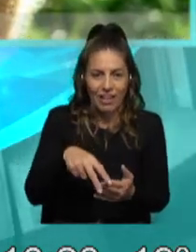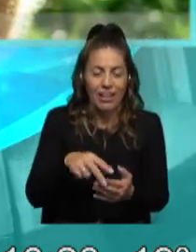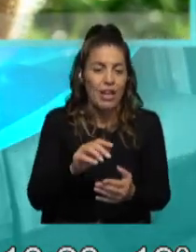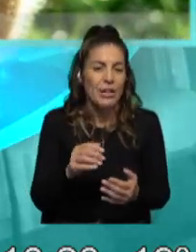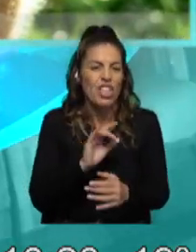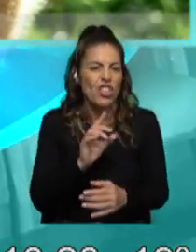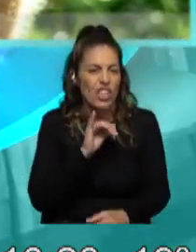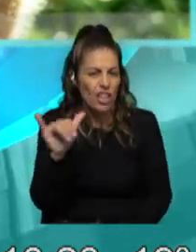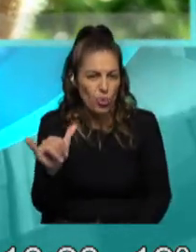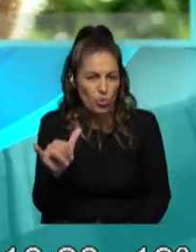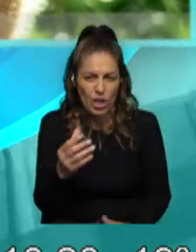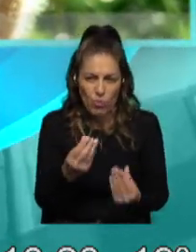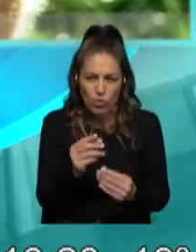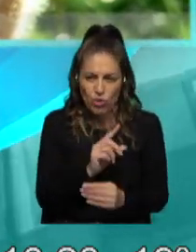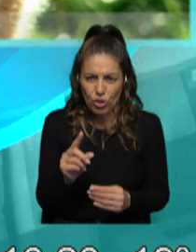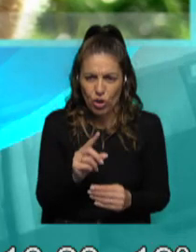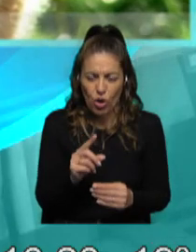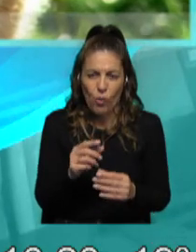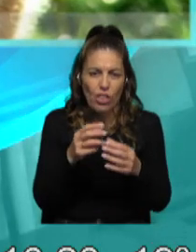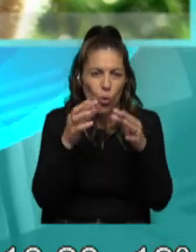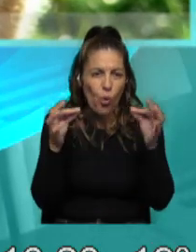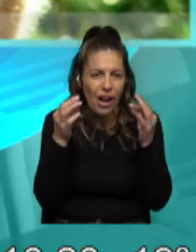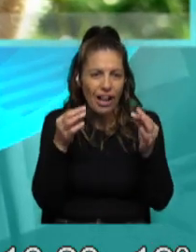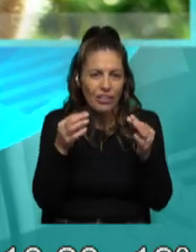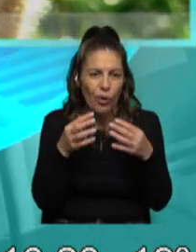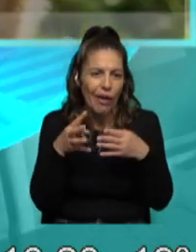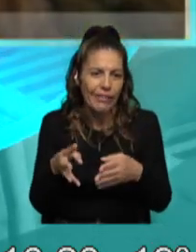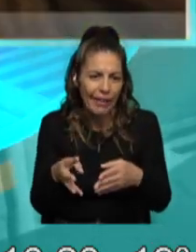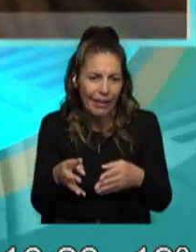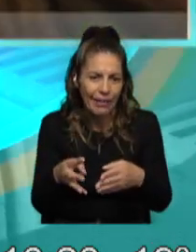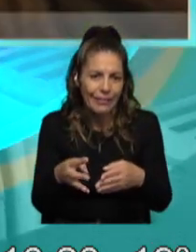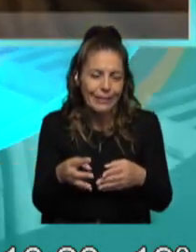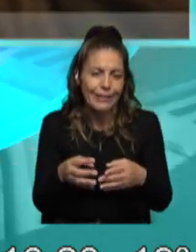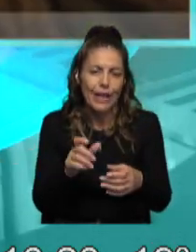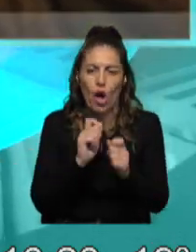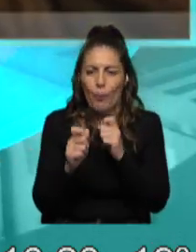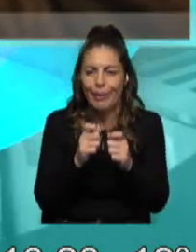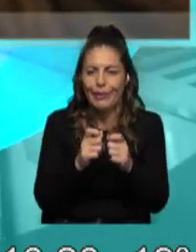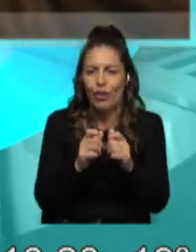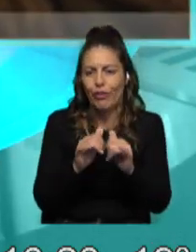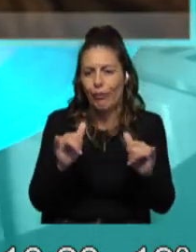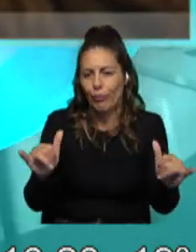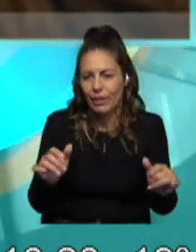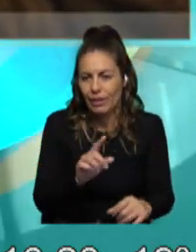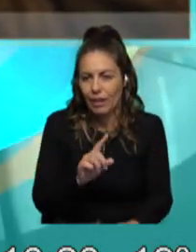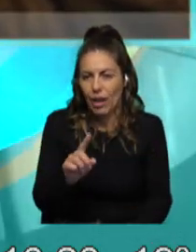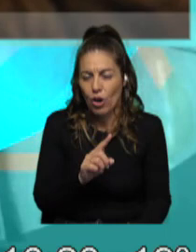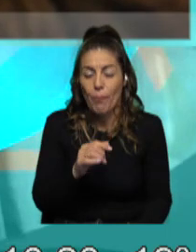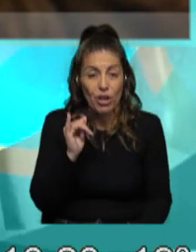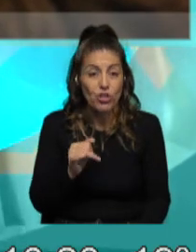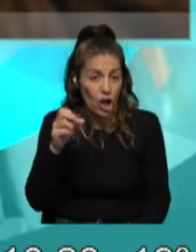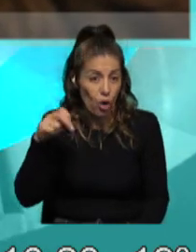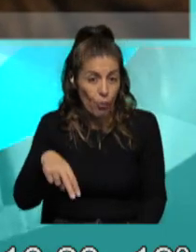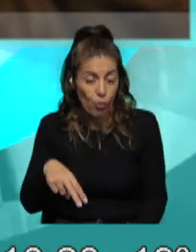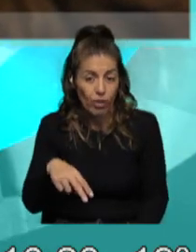medios de comunicación, obviamente, no se van a hacer eco de, bueno, un gato se llamé, mordió a X. Pero sí es bastante frecuente. Y